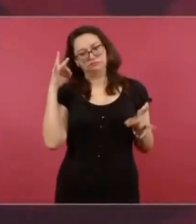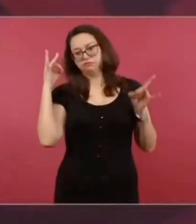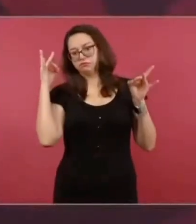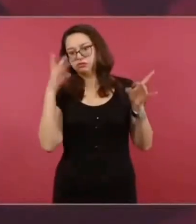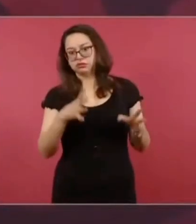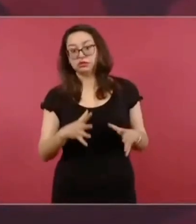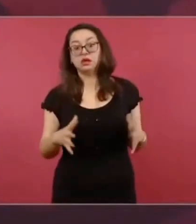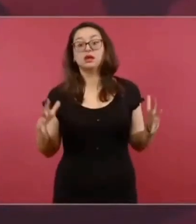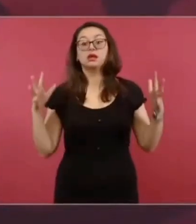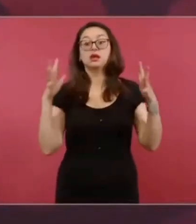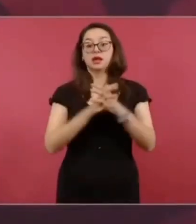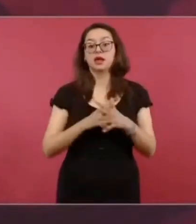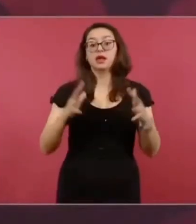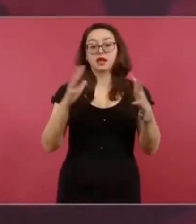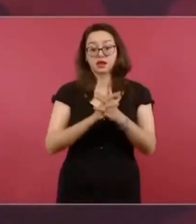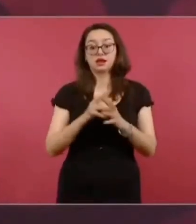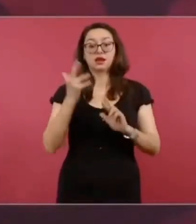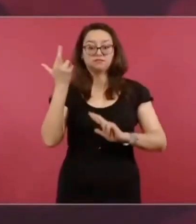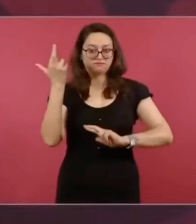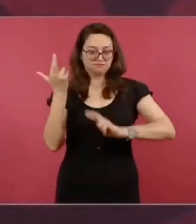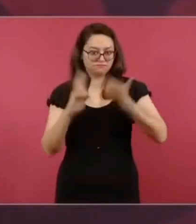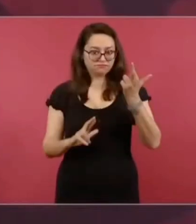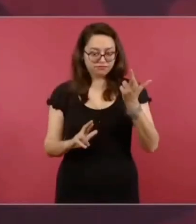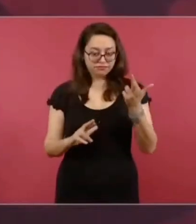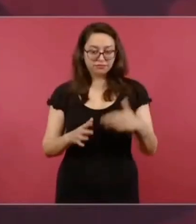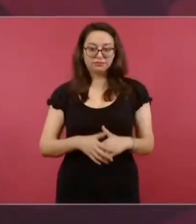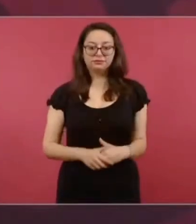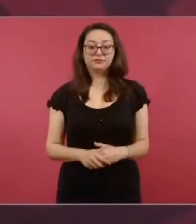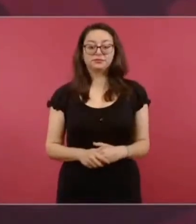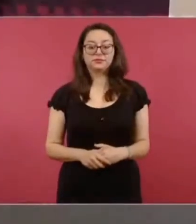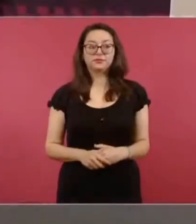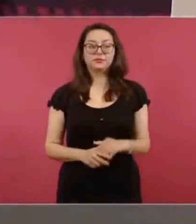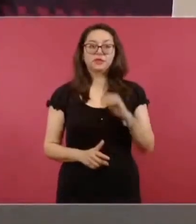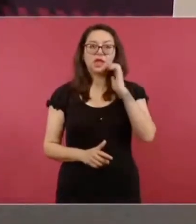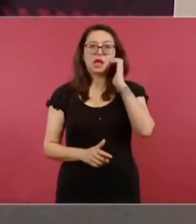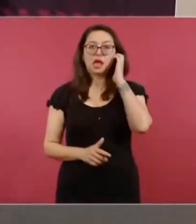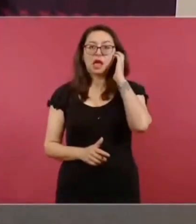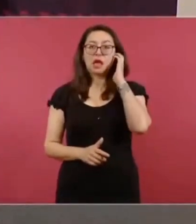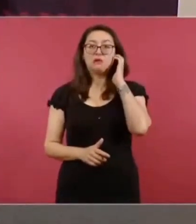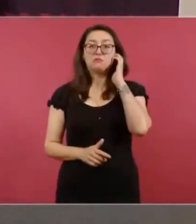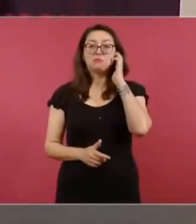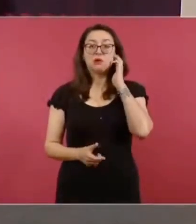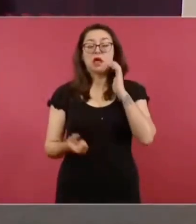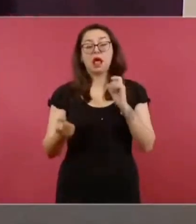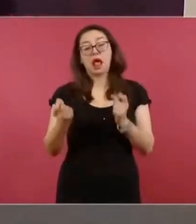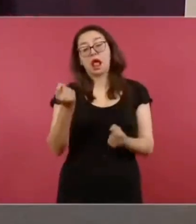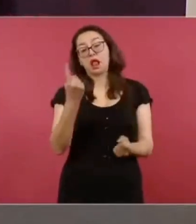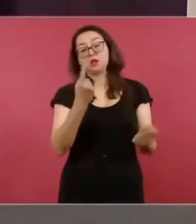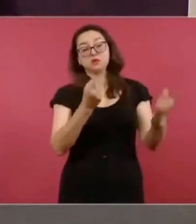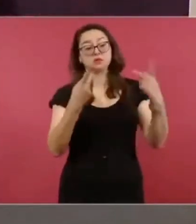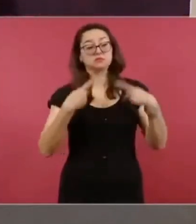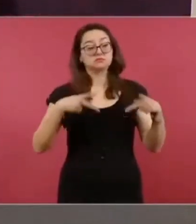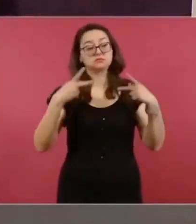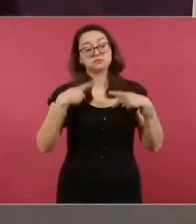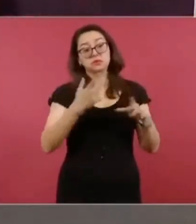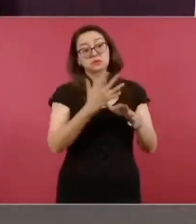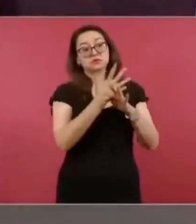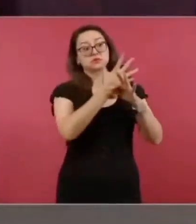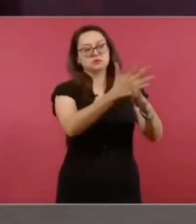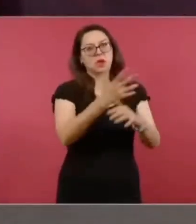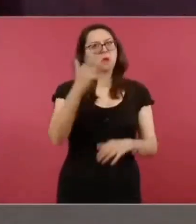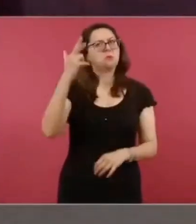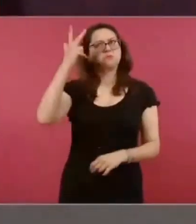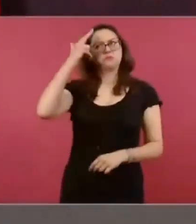Si hubiese sido un buen gobierno, como sostienen todavía los conservadores, no hubiese habido